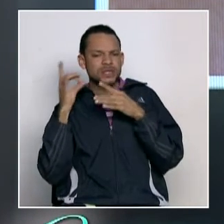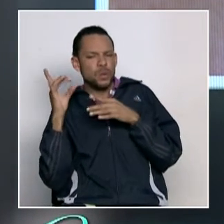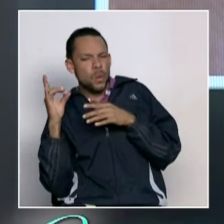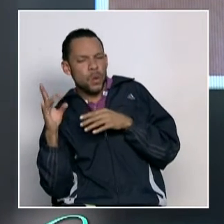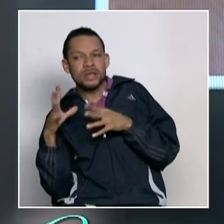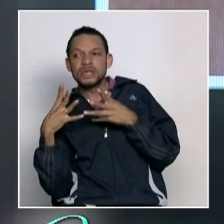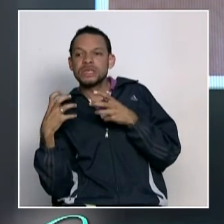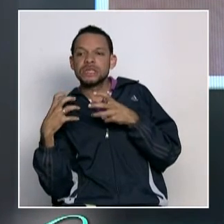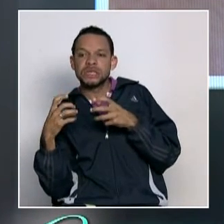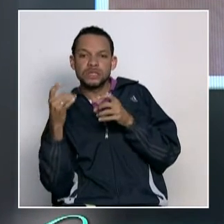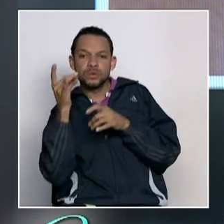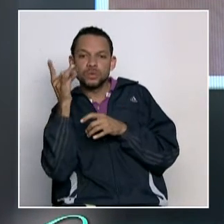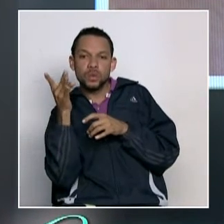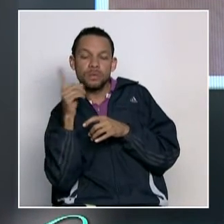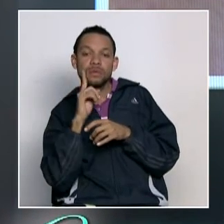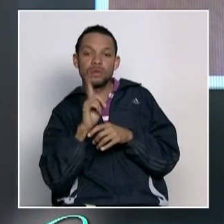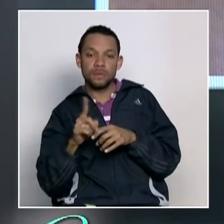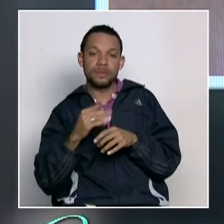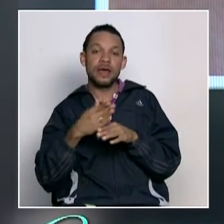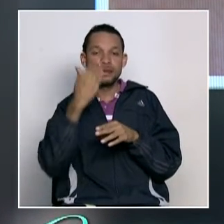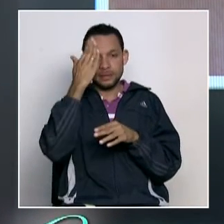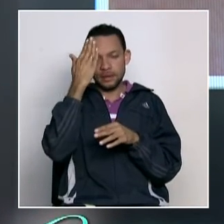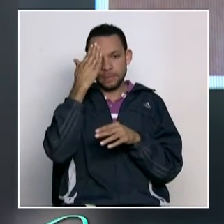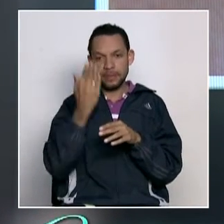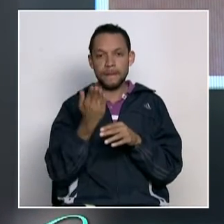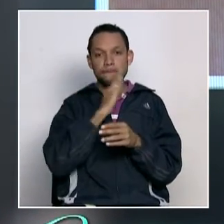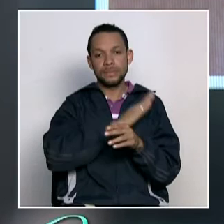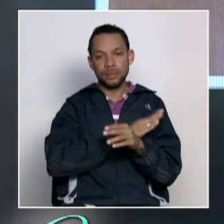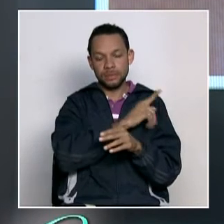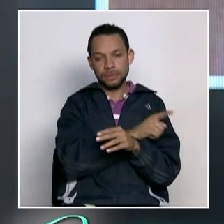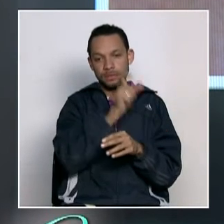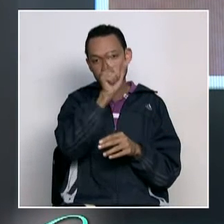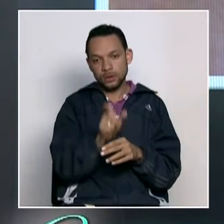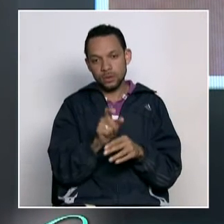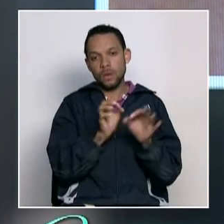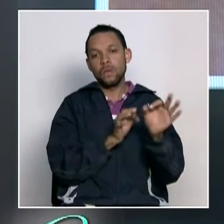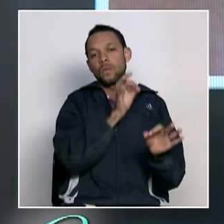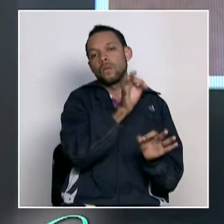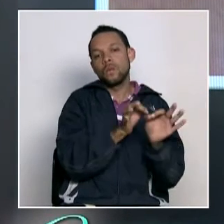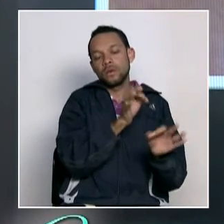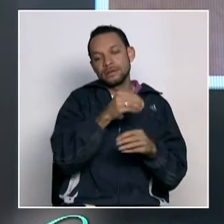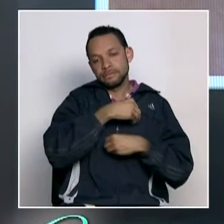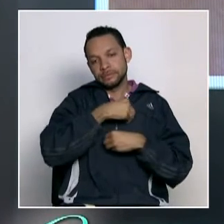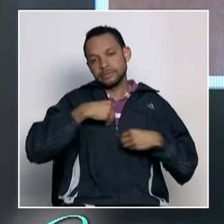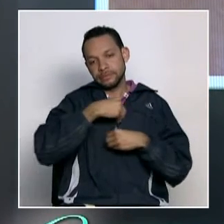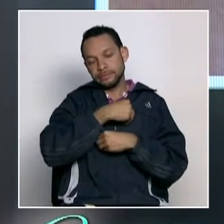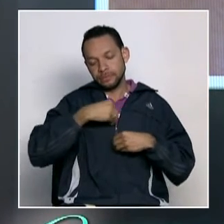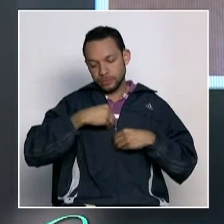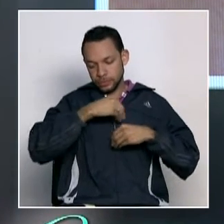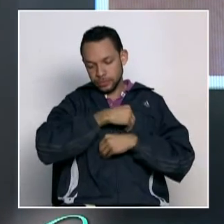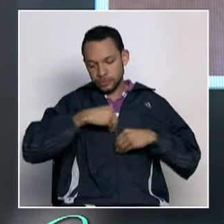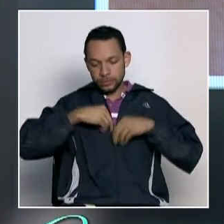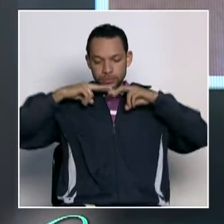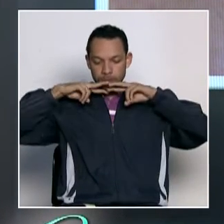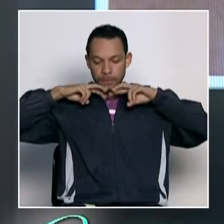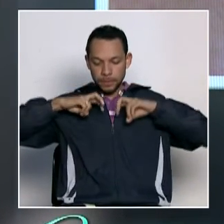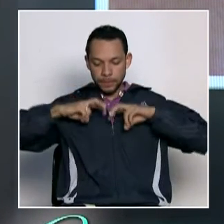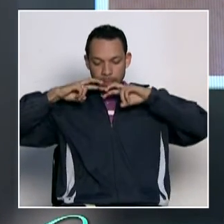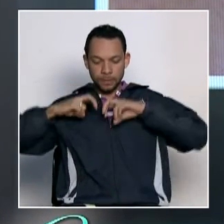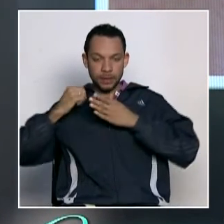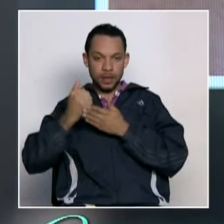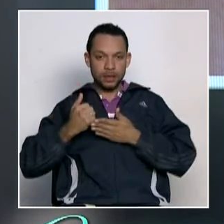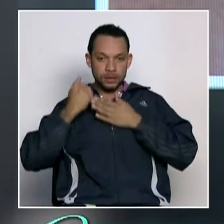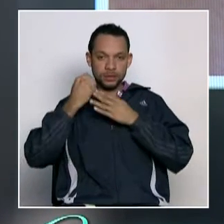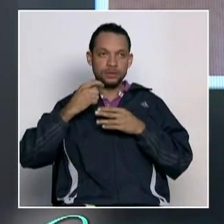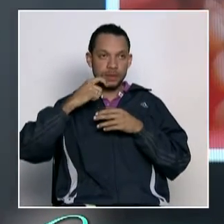quitárselas, que porque son tóxicas. Hay que saberlas quitar. Hay que proteger al paciente, hay que desintoxicar y drenar ese paciente para poder hacer